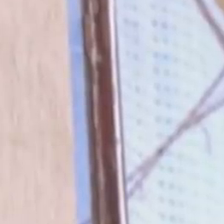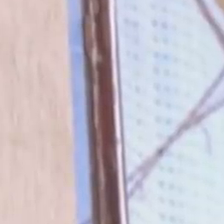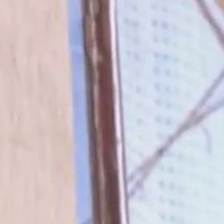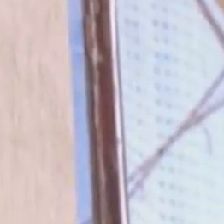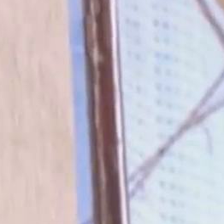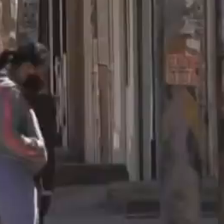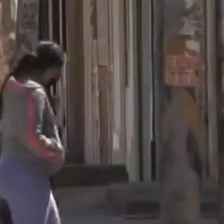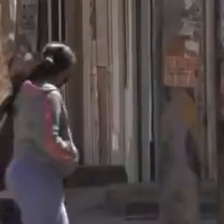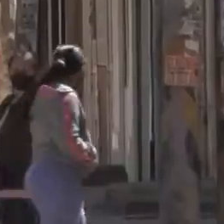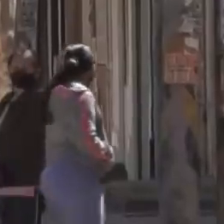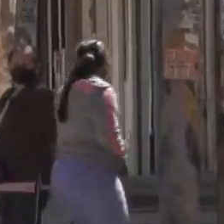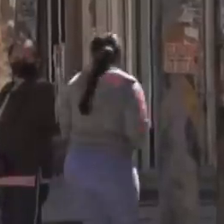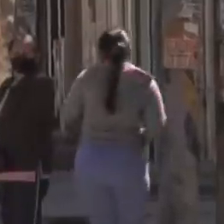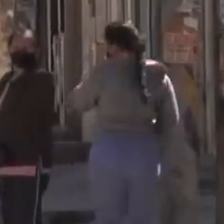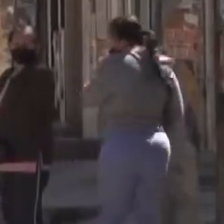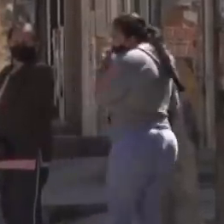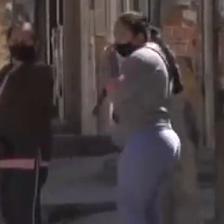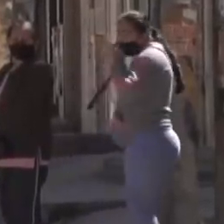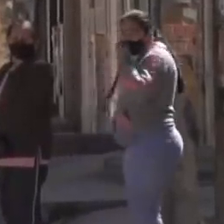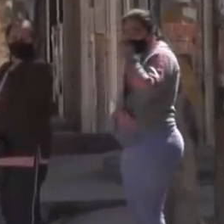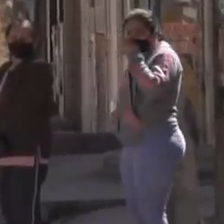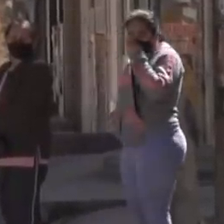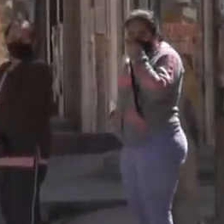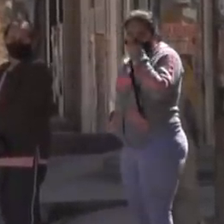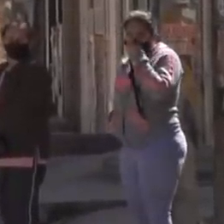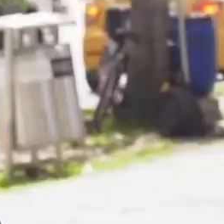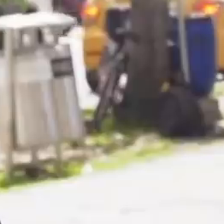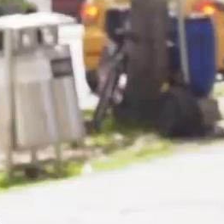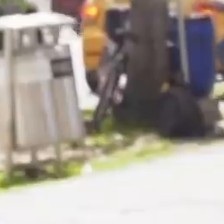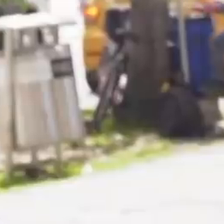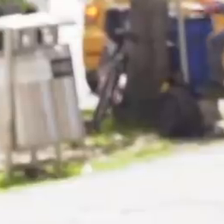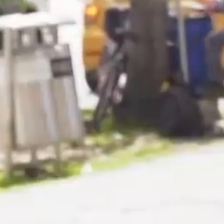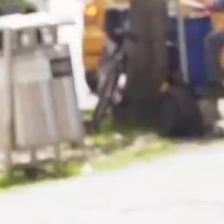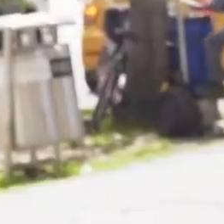pueden llevar las ayudas directamente a esta zona de la capital.